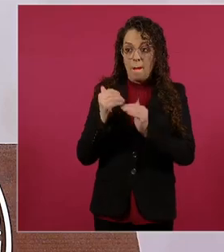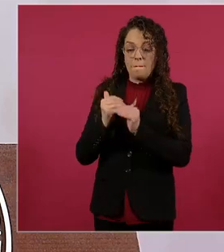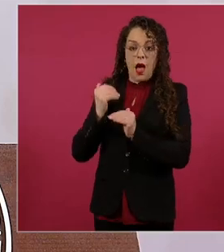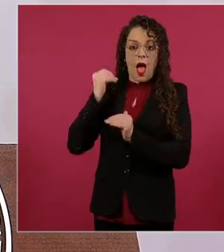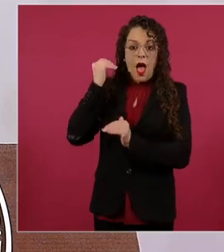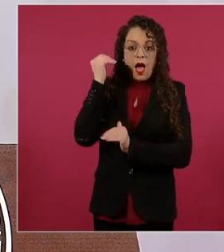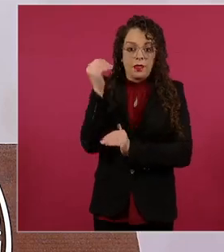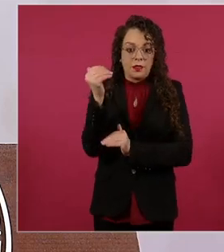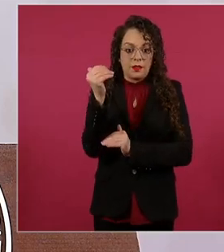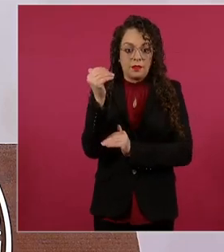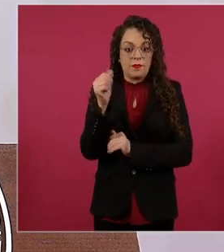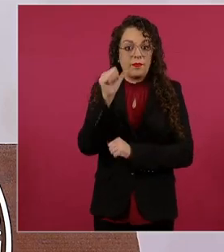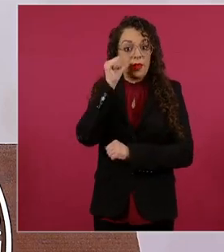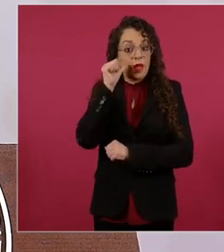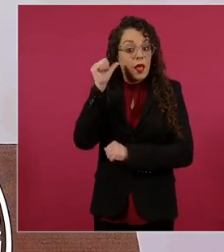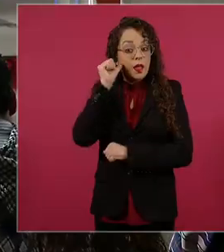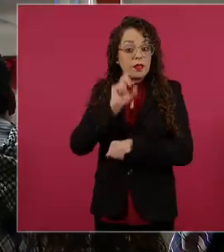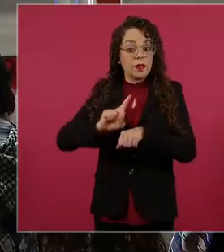cierre del día de ayer.